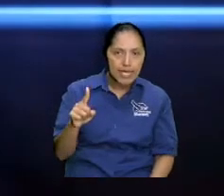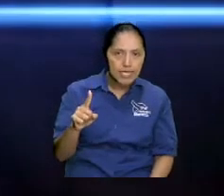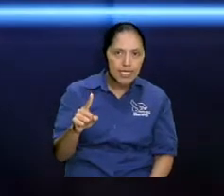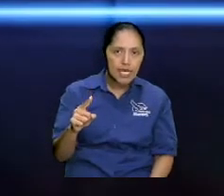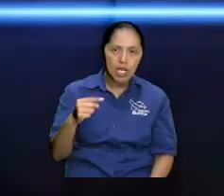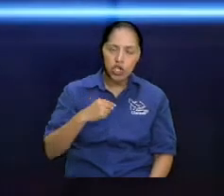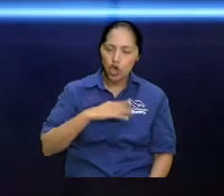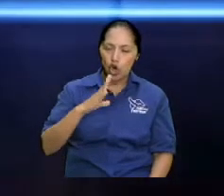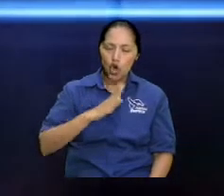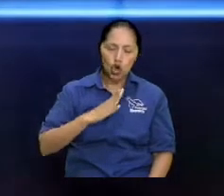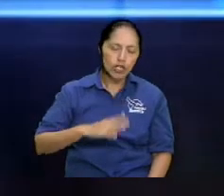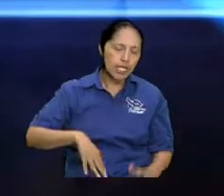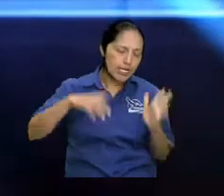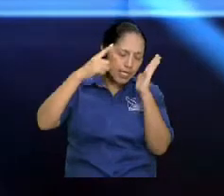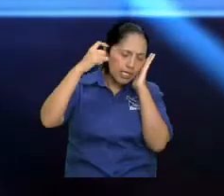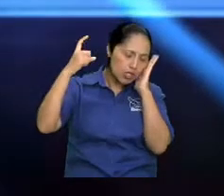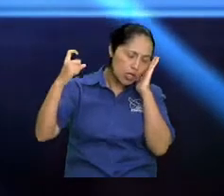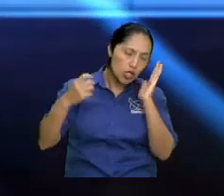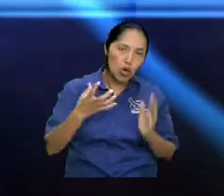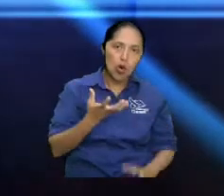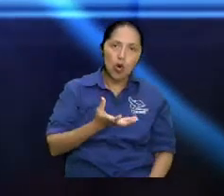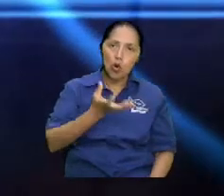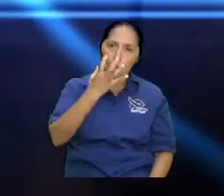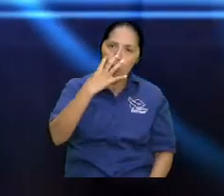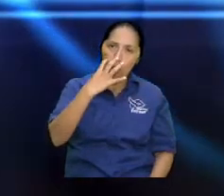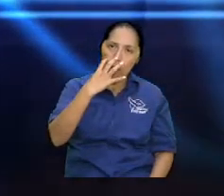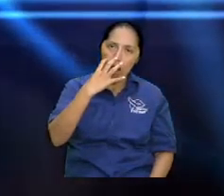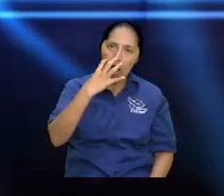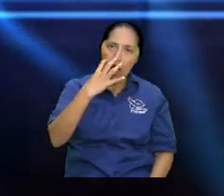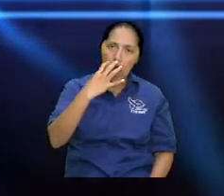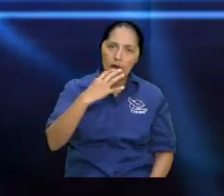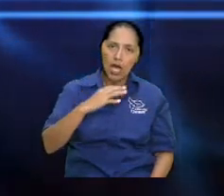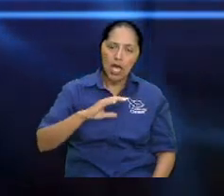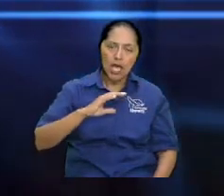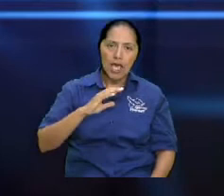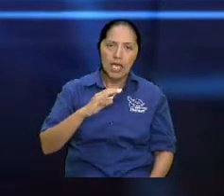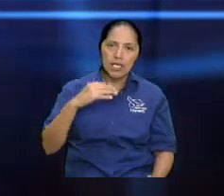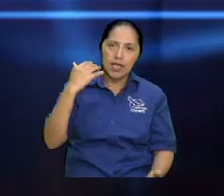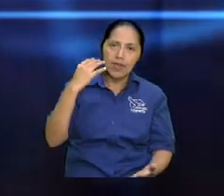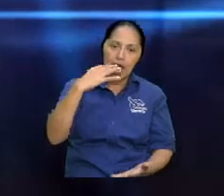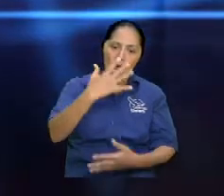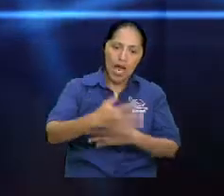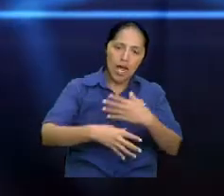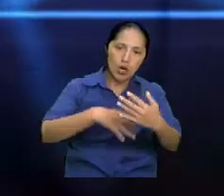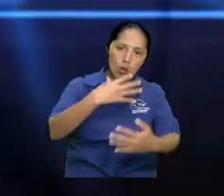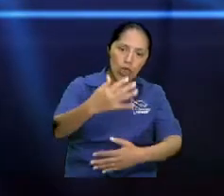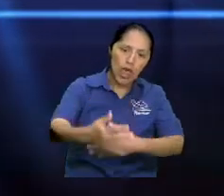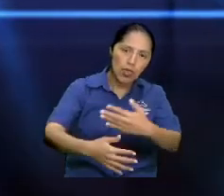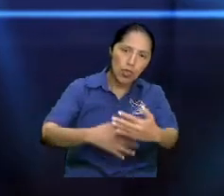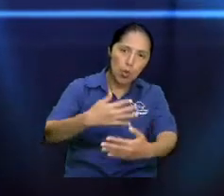de cebada iba rodando hasta el campamento de Madián. El que había soñado era un madianita.